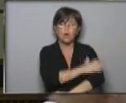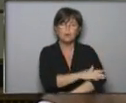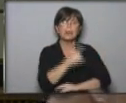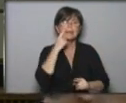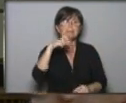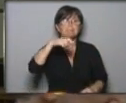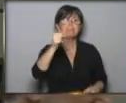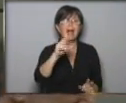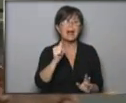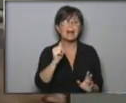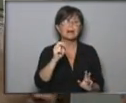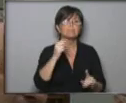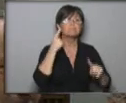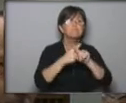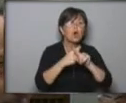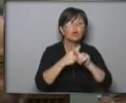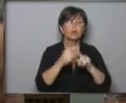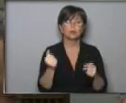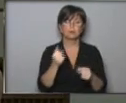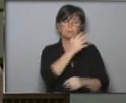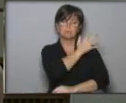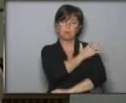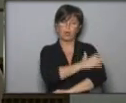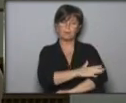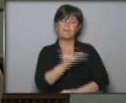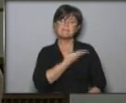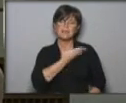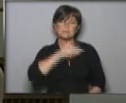los pobres. Y entonces explicó que